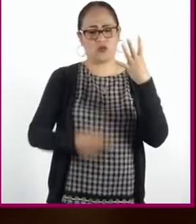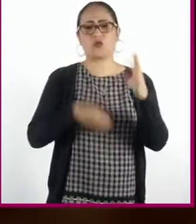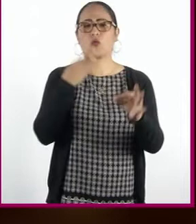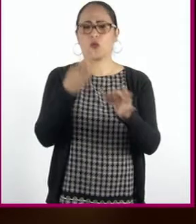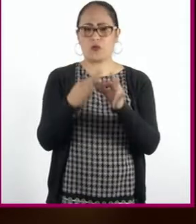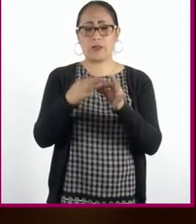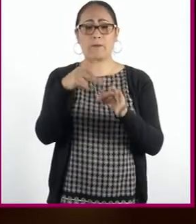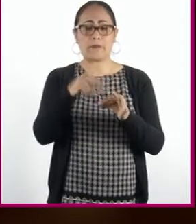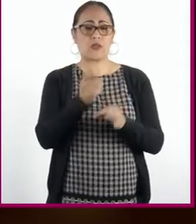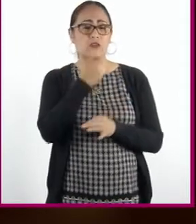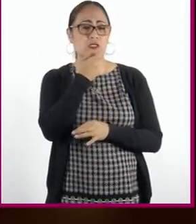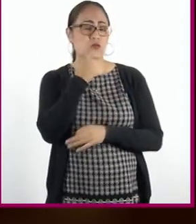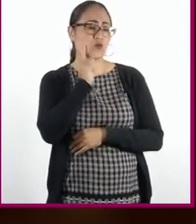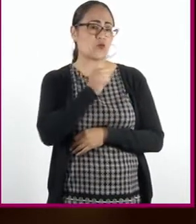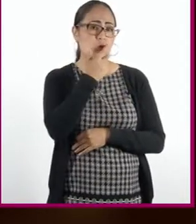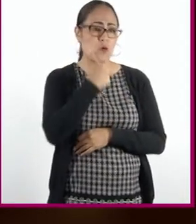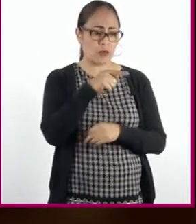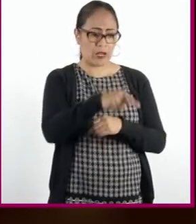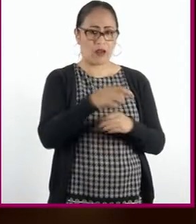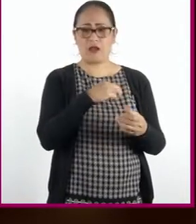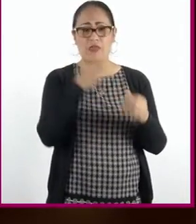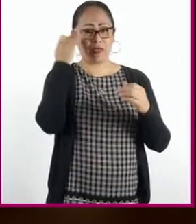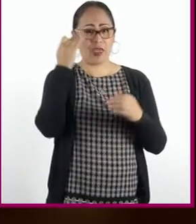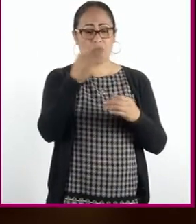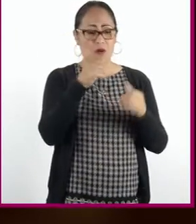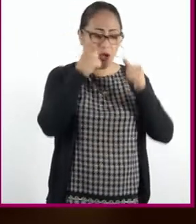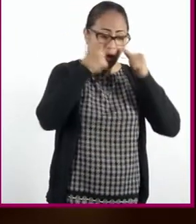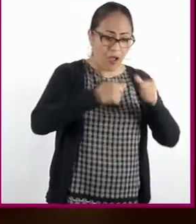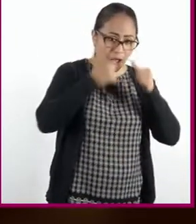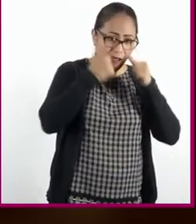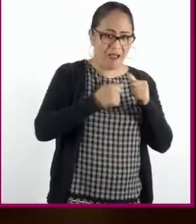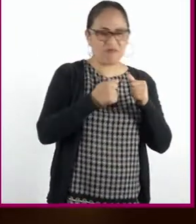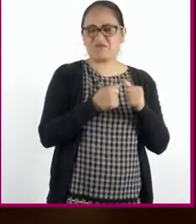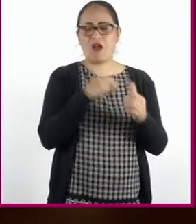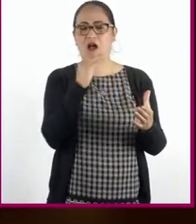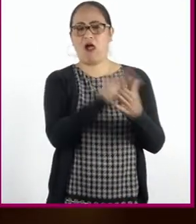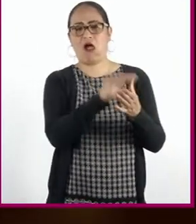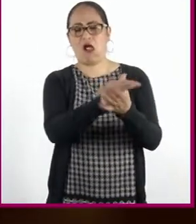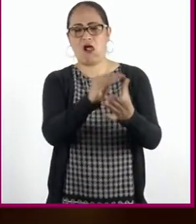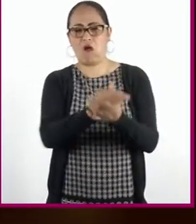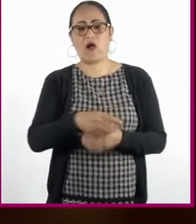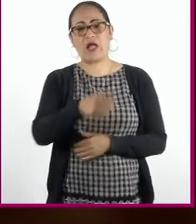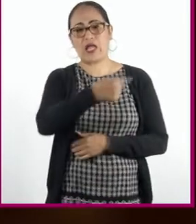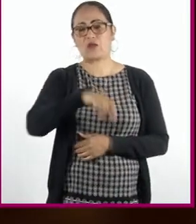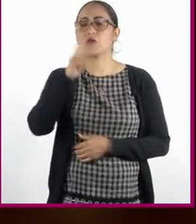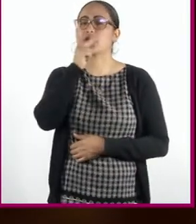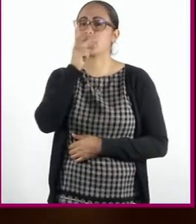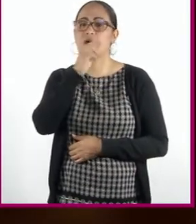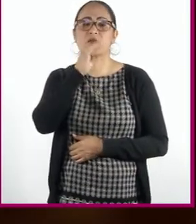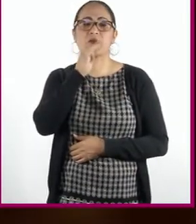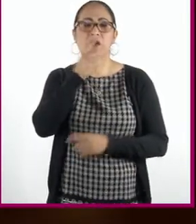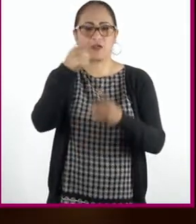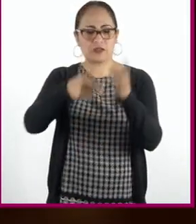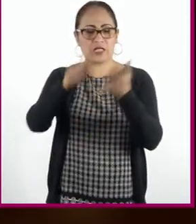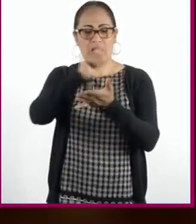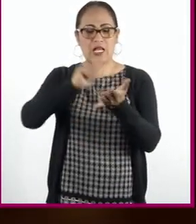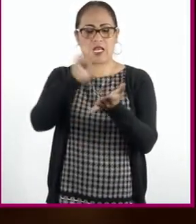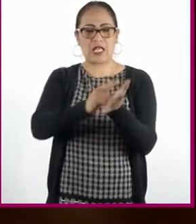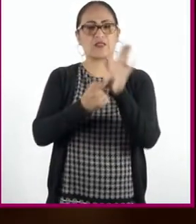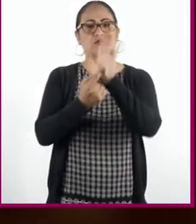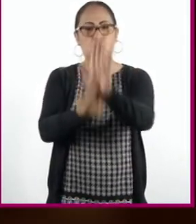a los niños no se les consideró durante mucho tiempo sujetos de derecho. Eran a los padres a quienes se dirigían las leyes y